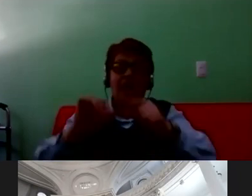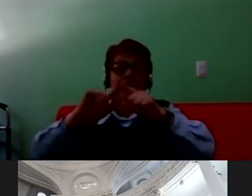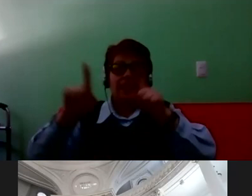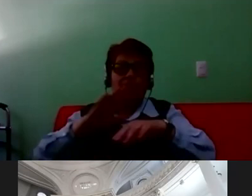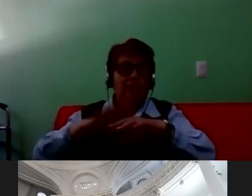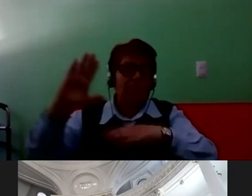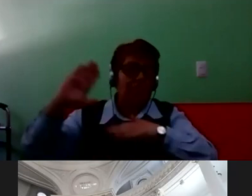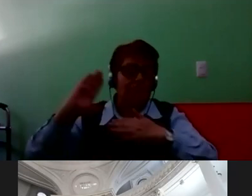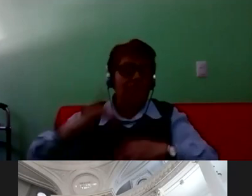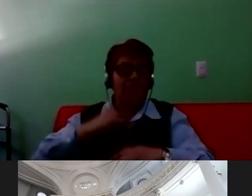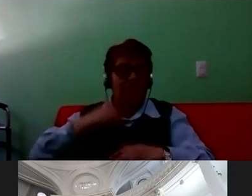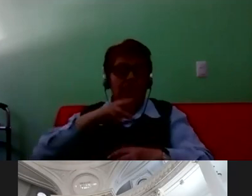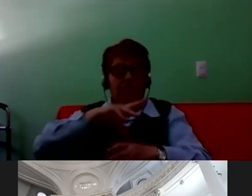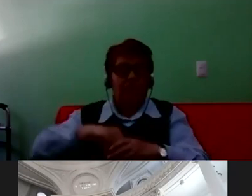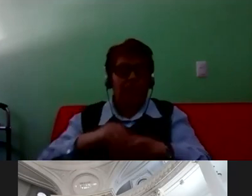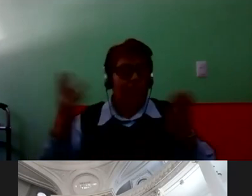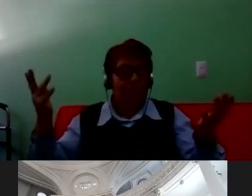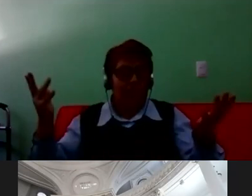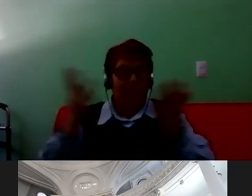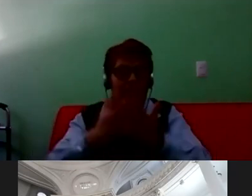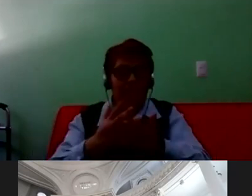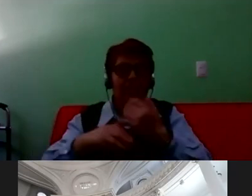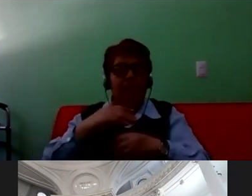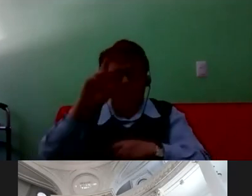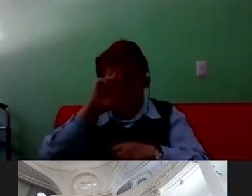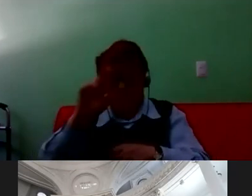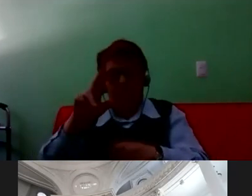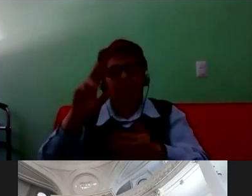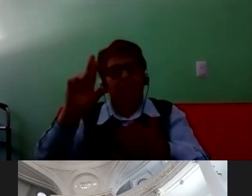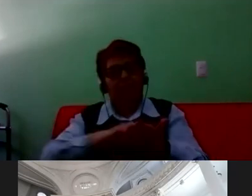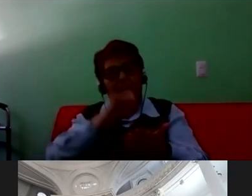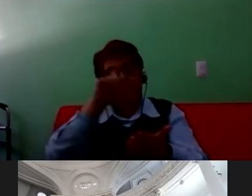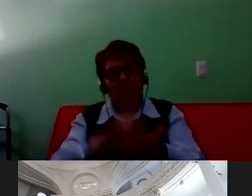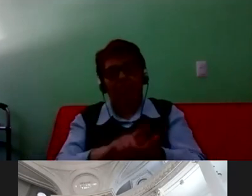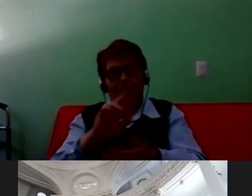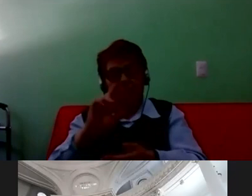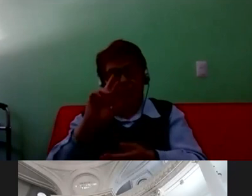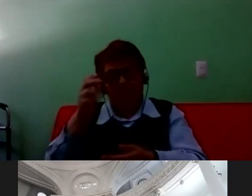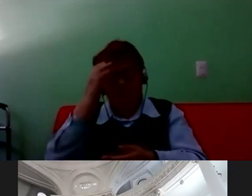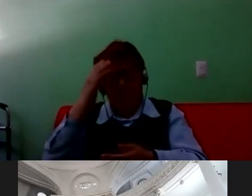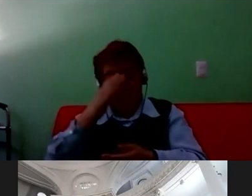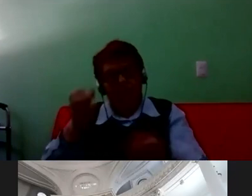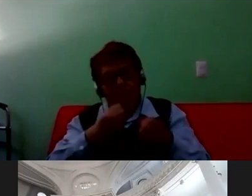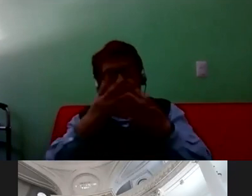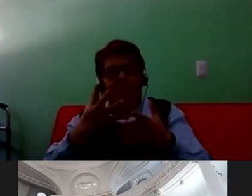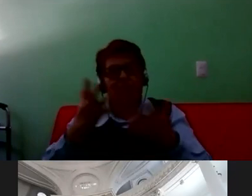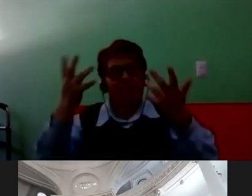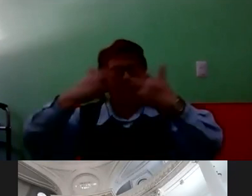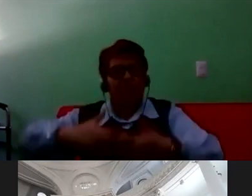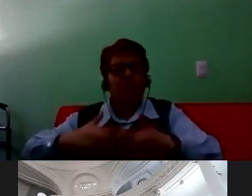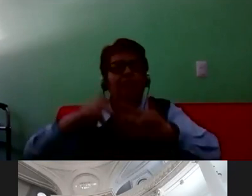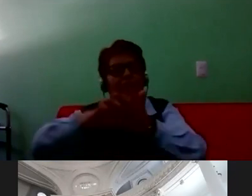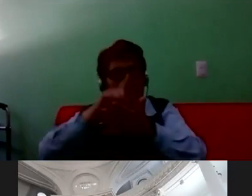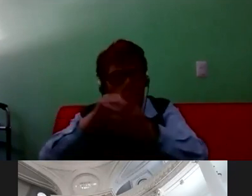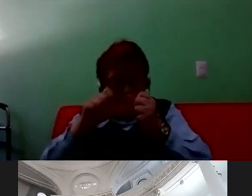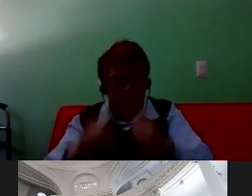su propia esencia como creadores, merecen esta ley que los reconoce y arropa, que les da una estructura legal